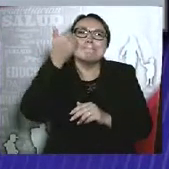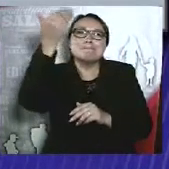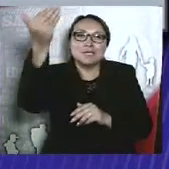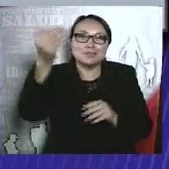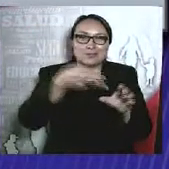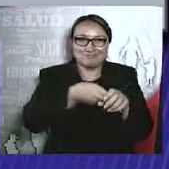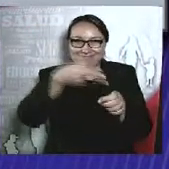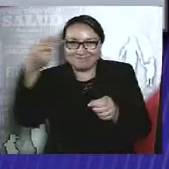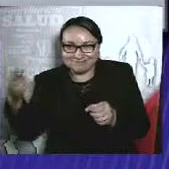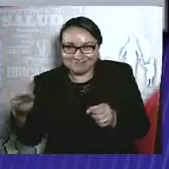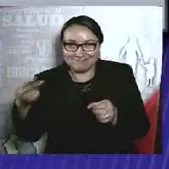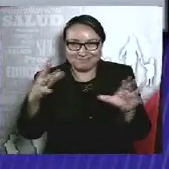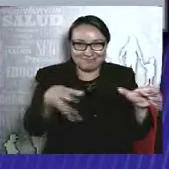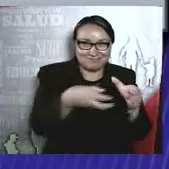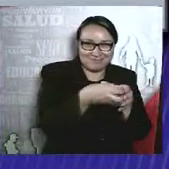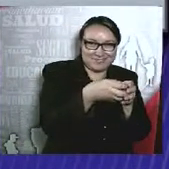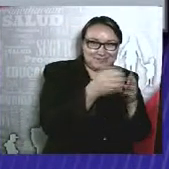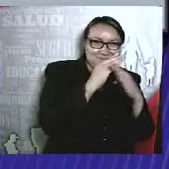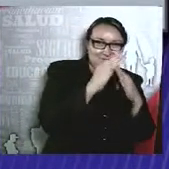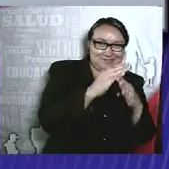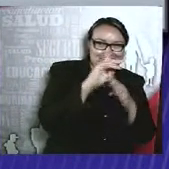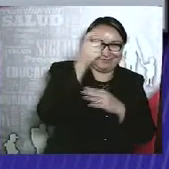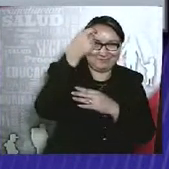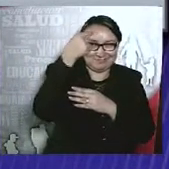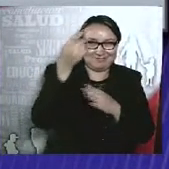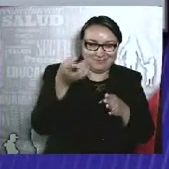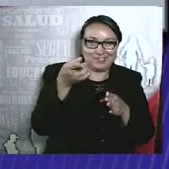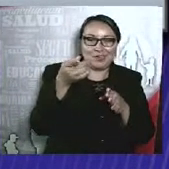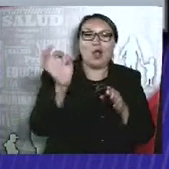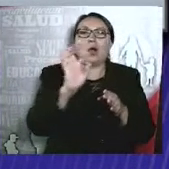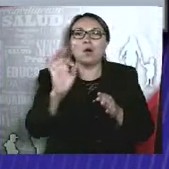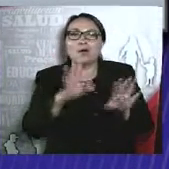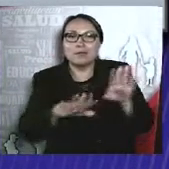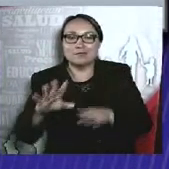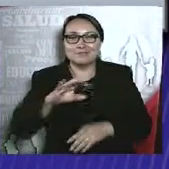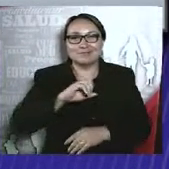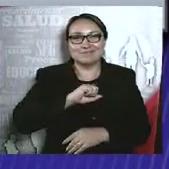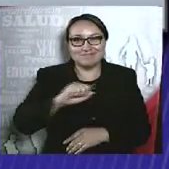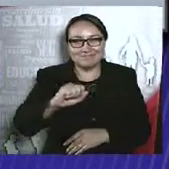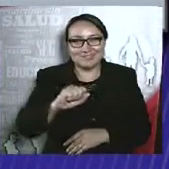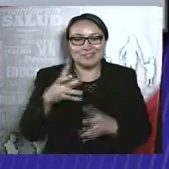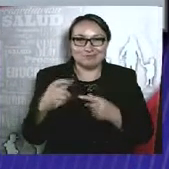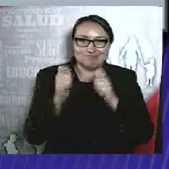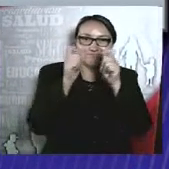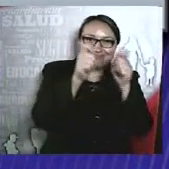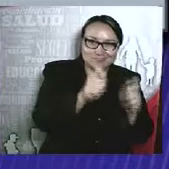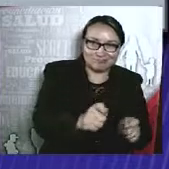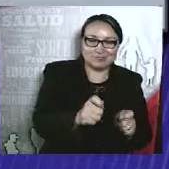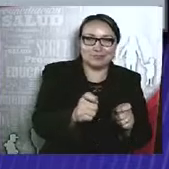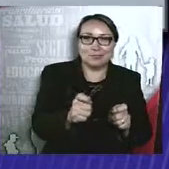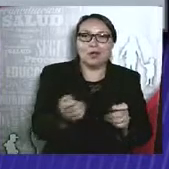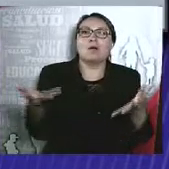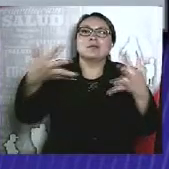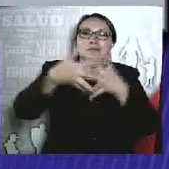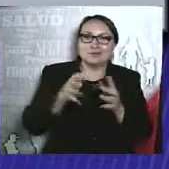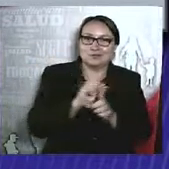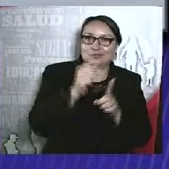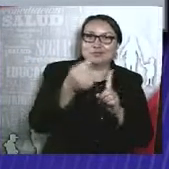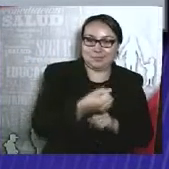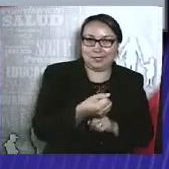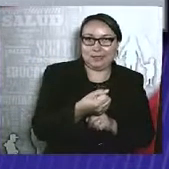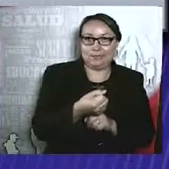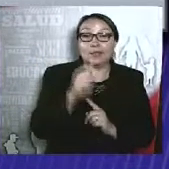de los grupos o desvinculadas a los que se les restituyen derechos y que ingresaban al proceso de reintegración. Acá vale la pena una salvedad, el proceso de